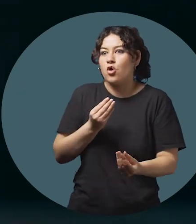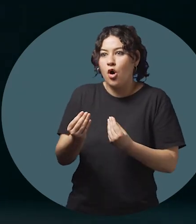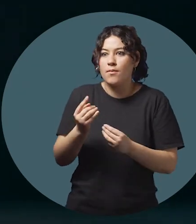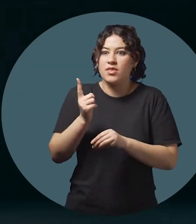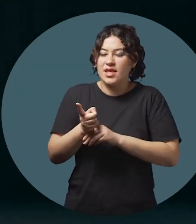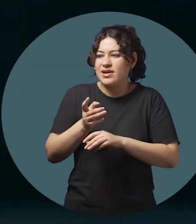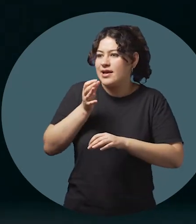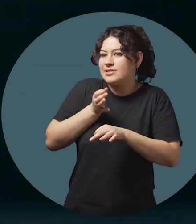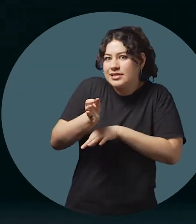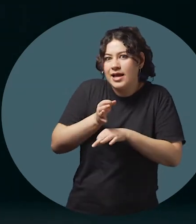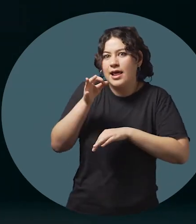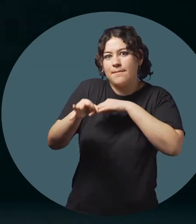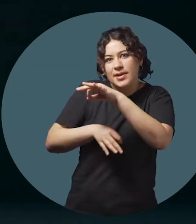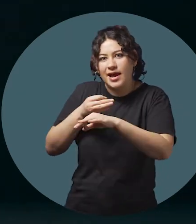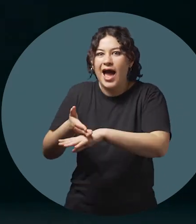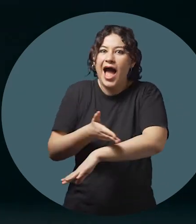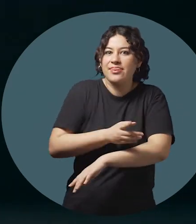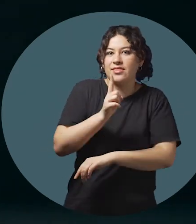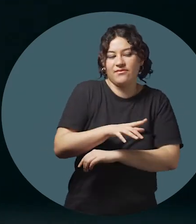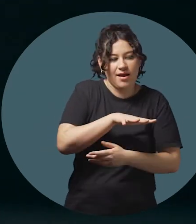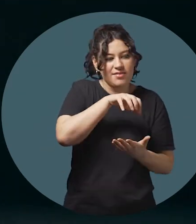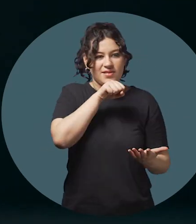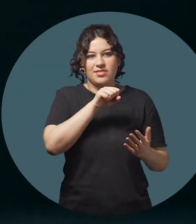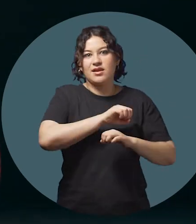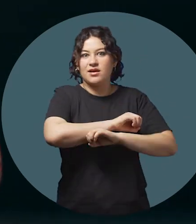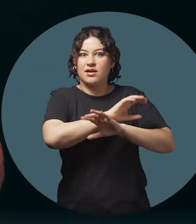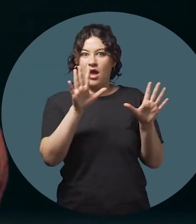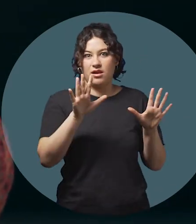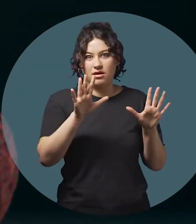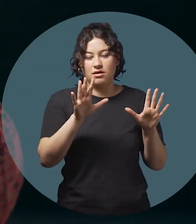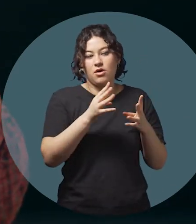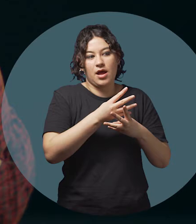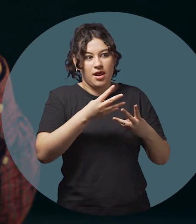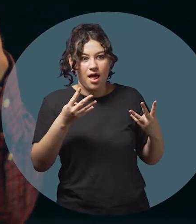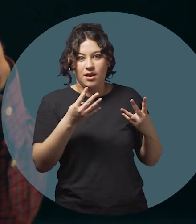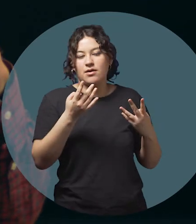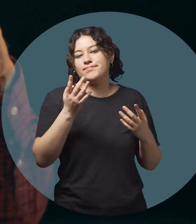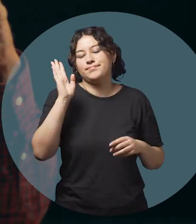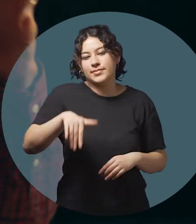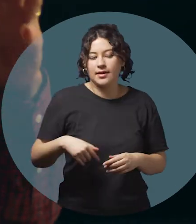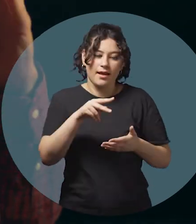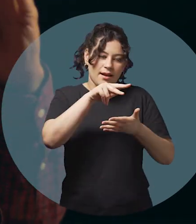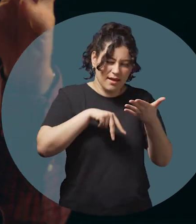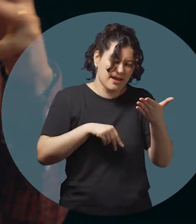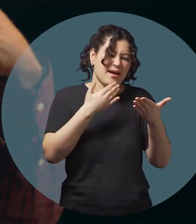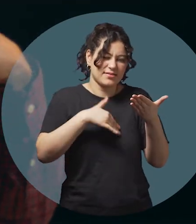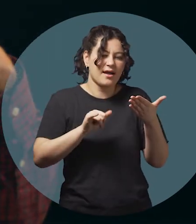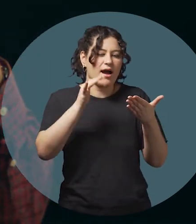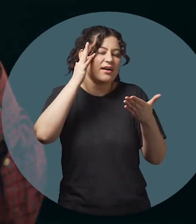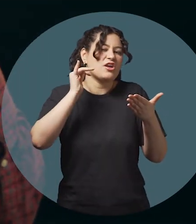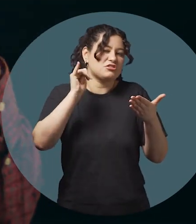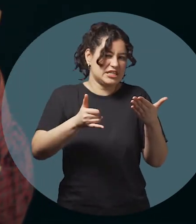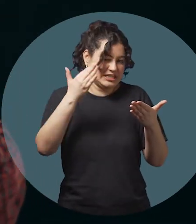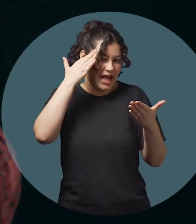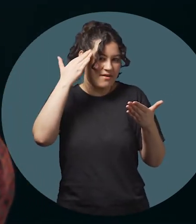que enseñarle o explicarle algo a alguien, tenés que haberlo entendido clara y globalmente, porque una cosa es leer y entender y creerse